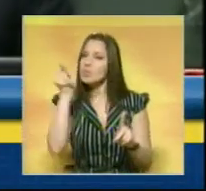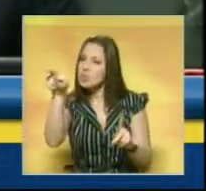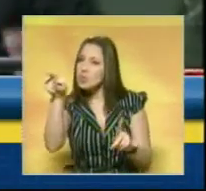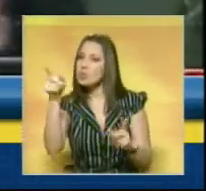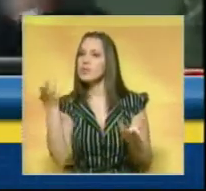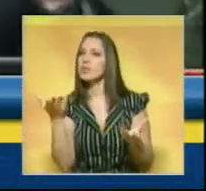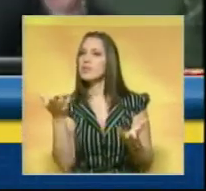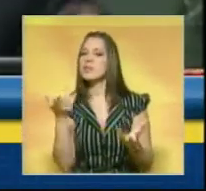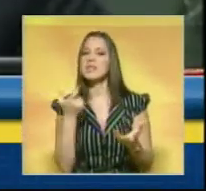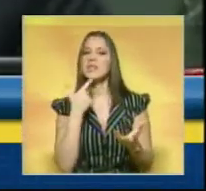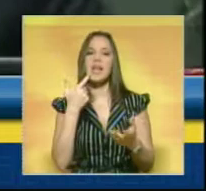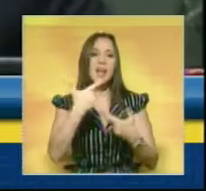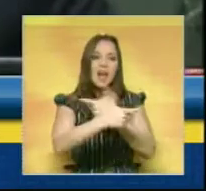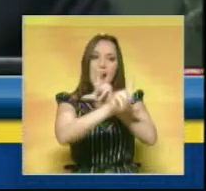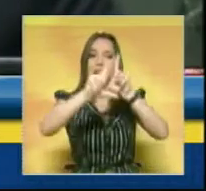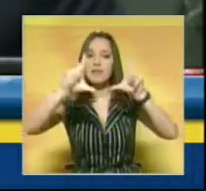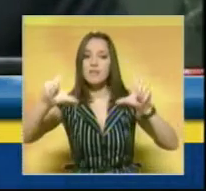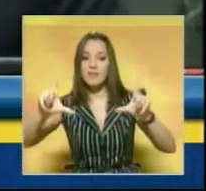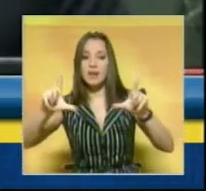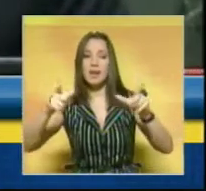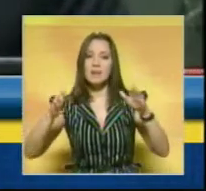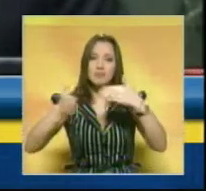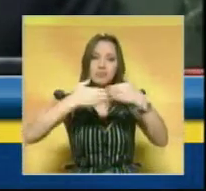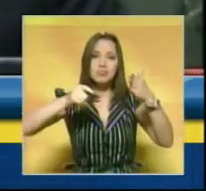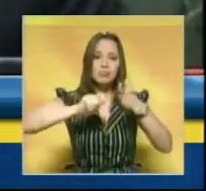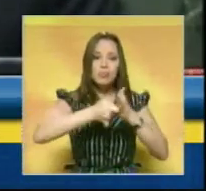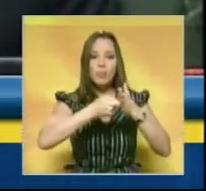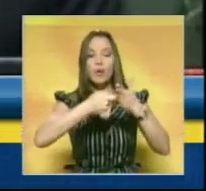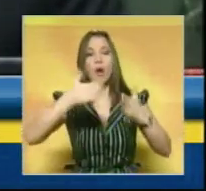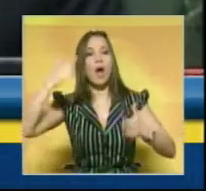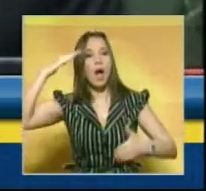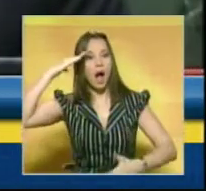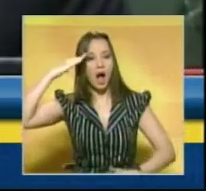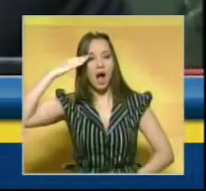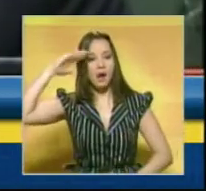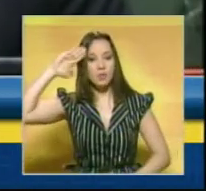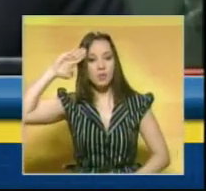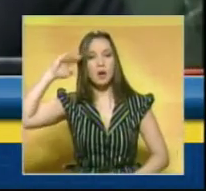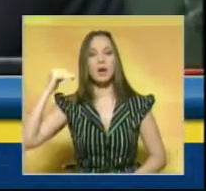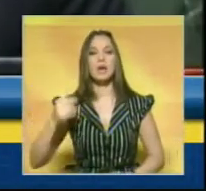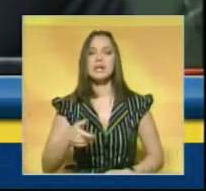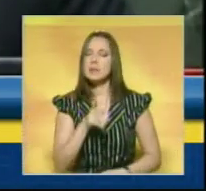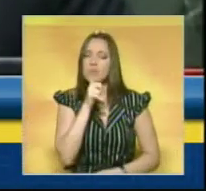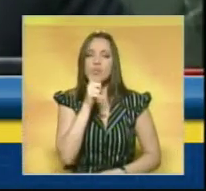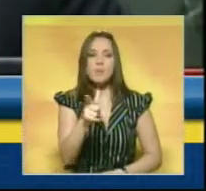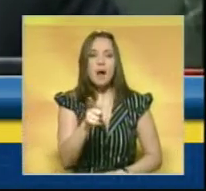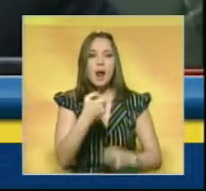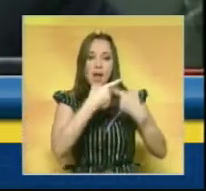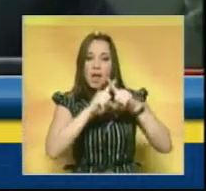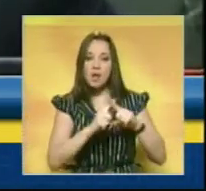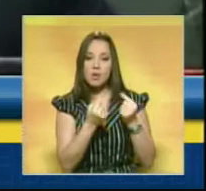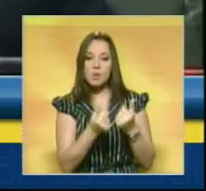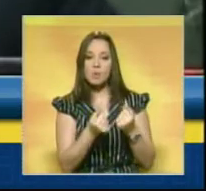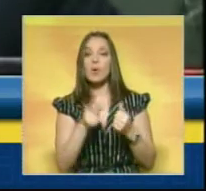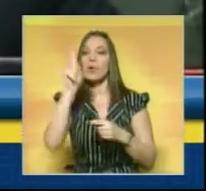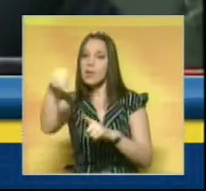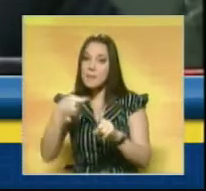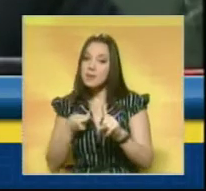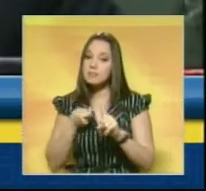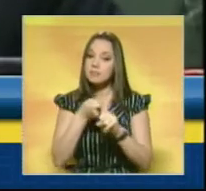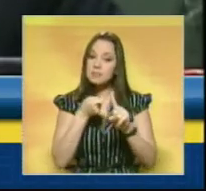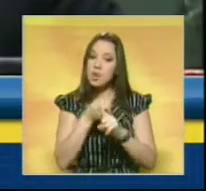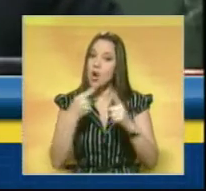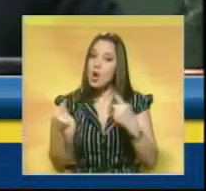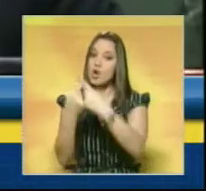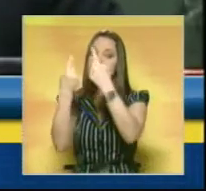la historia y levante de una vez y por todas el bloqueo criminal, económico y la persecución que